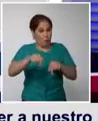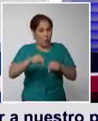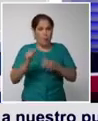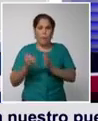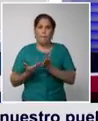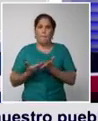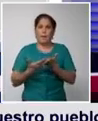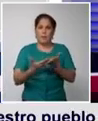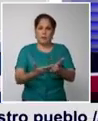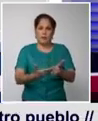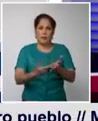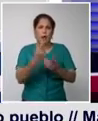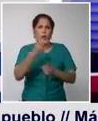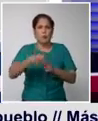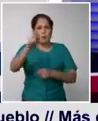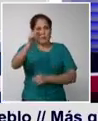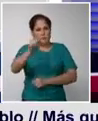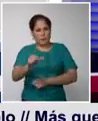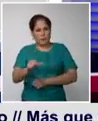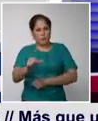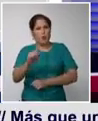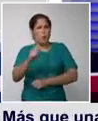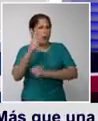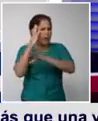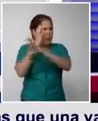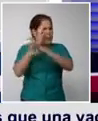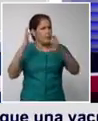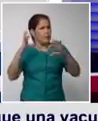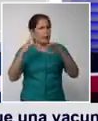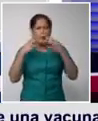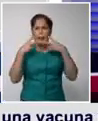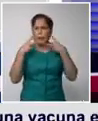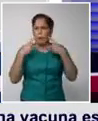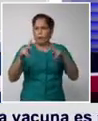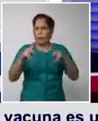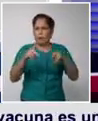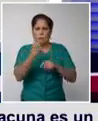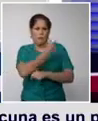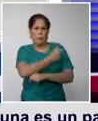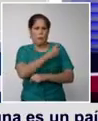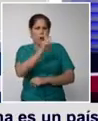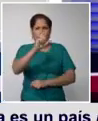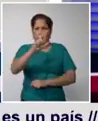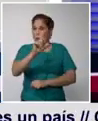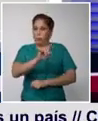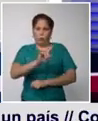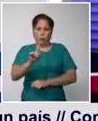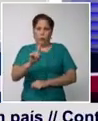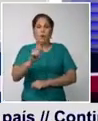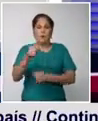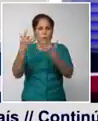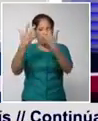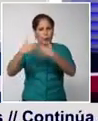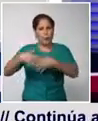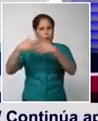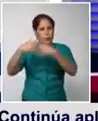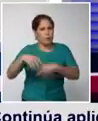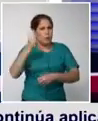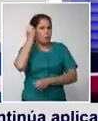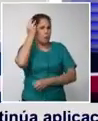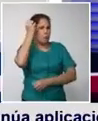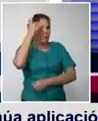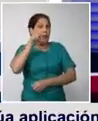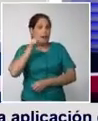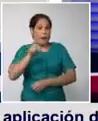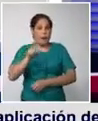presentar a alguien que no solo es un experto en temas de candidatos vacunales, sino de cuánto producto innovador ha creado